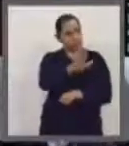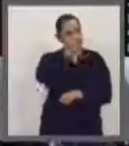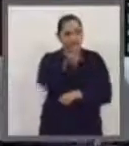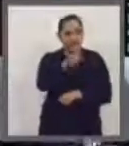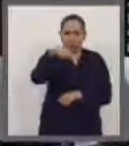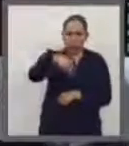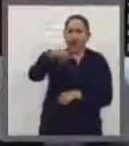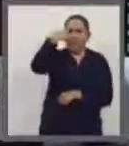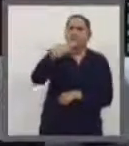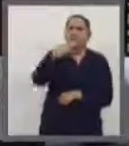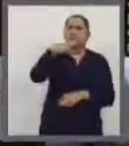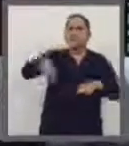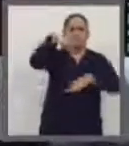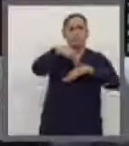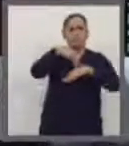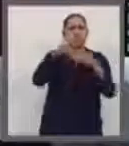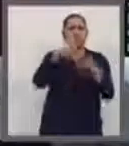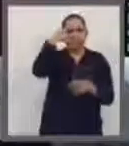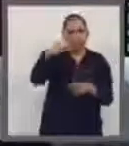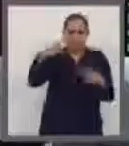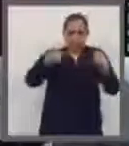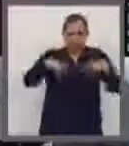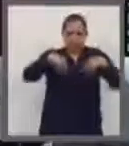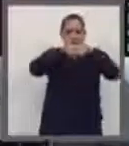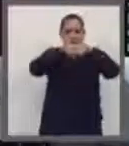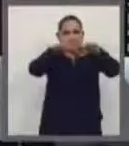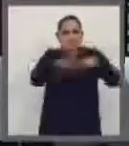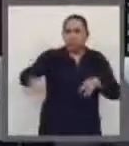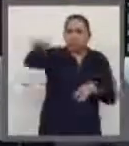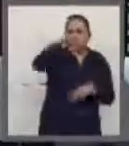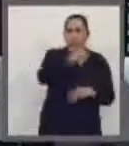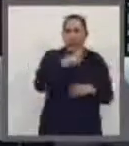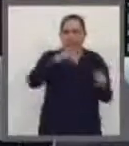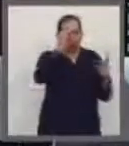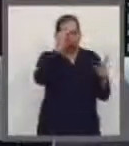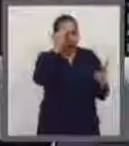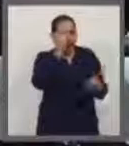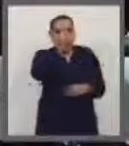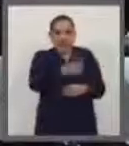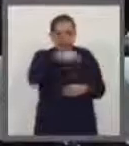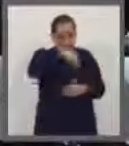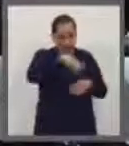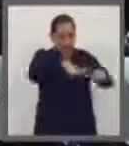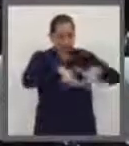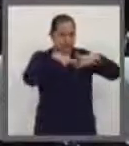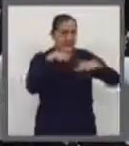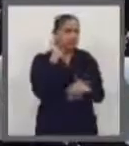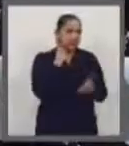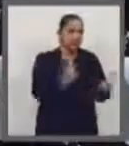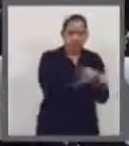tribuna es para decirle al pueblo lo que está pasando y las decisiones que se toman aquí que se recupere